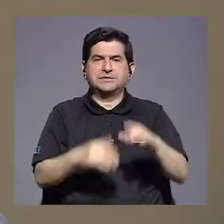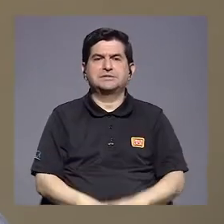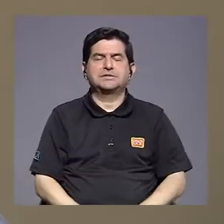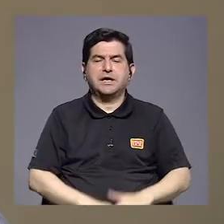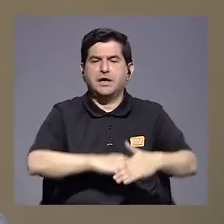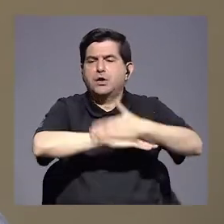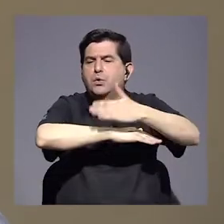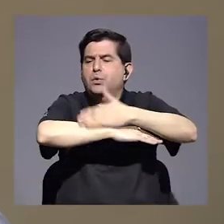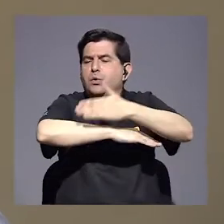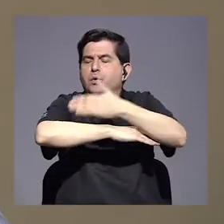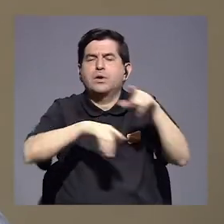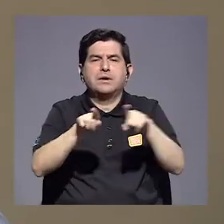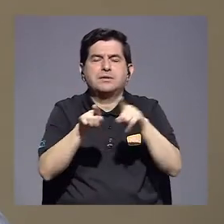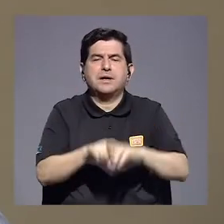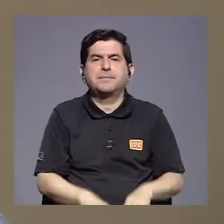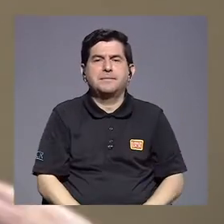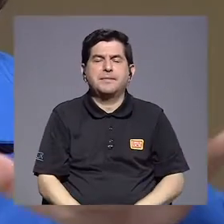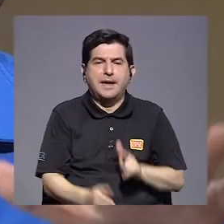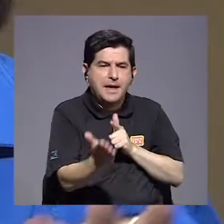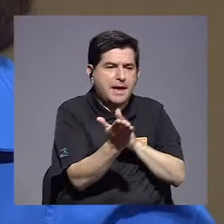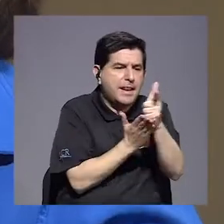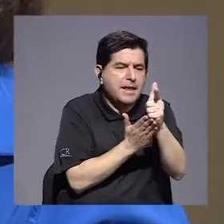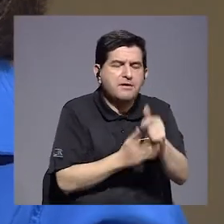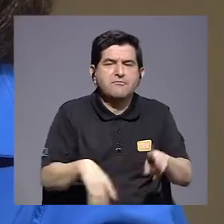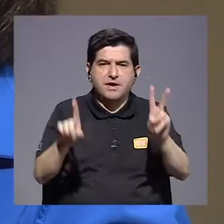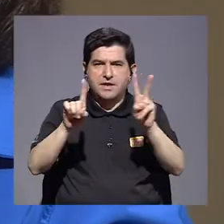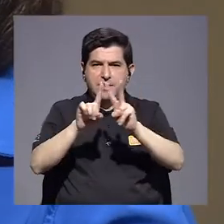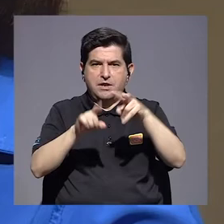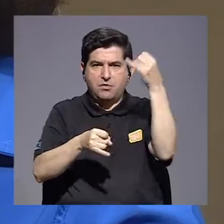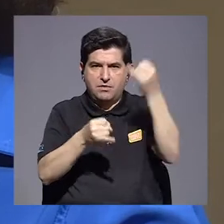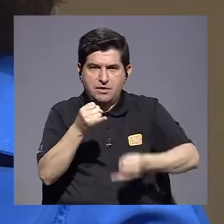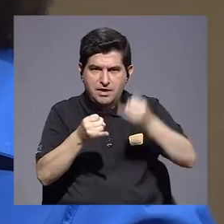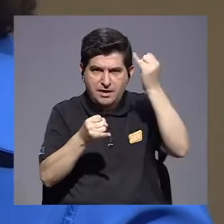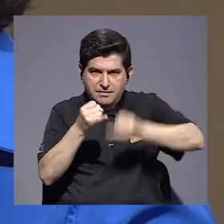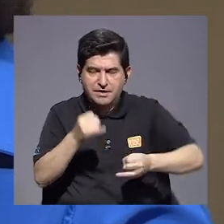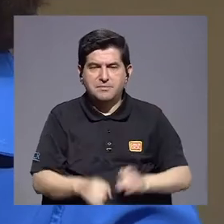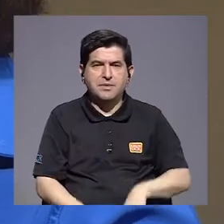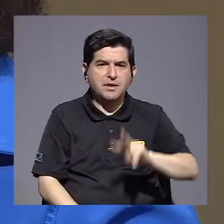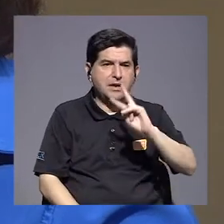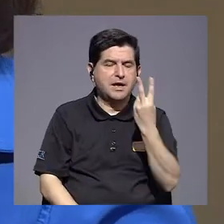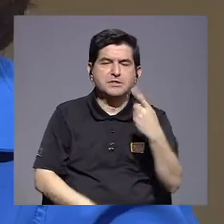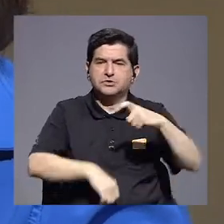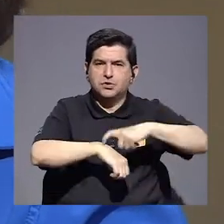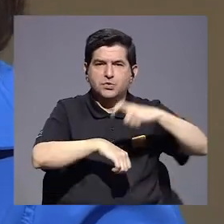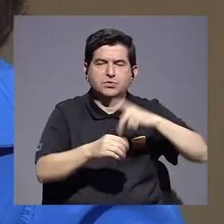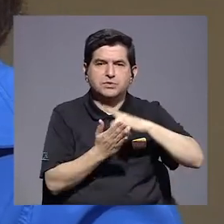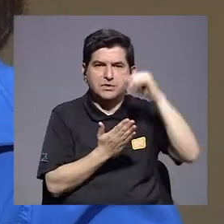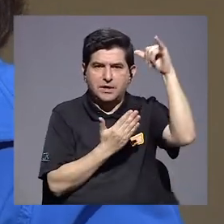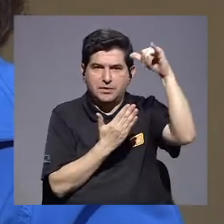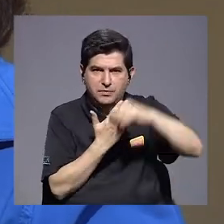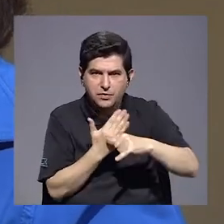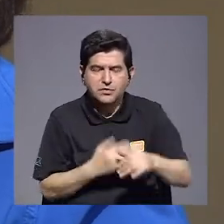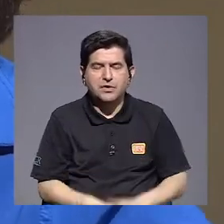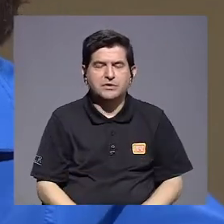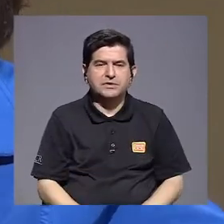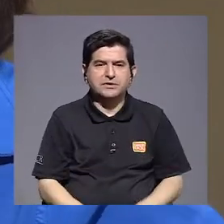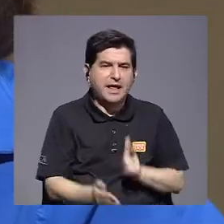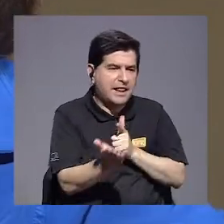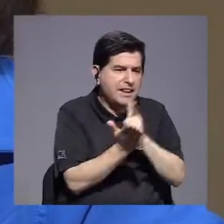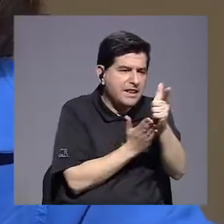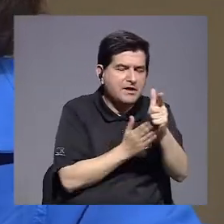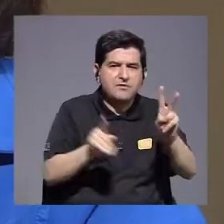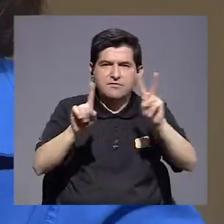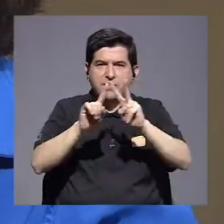zonas costeras, pero también Liberia y Nicoya. Acabamos de terminar la segunda etapa de proyectos en Liberia y Nicoya